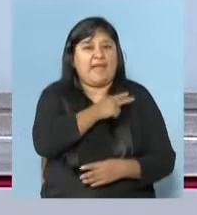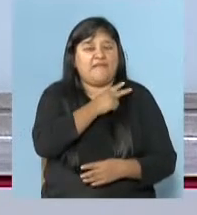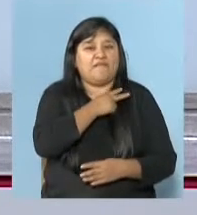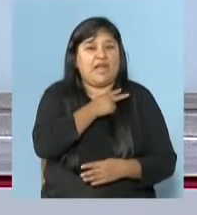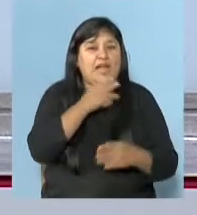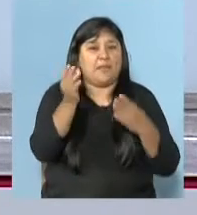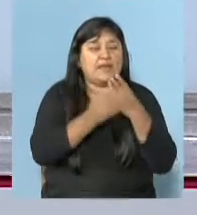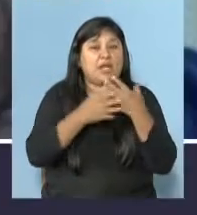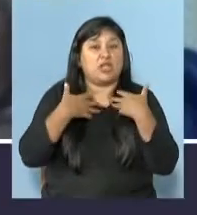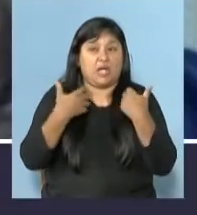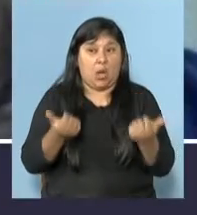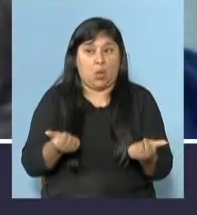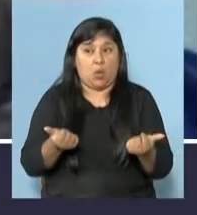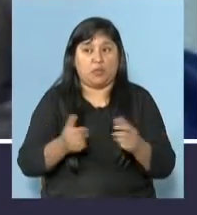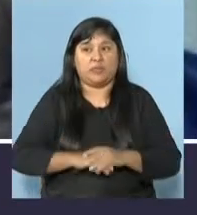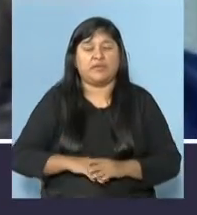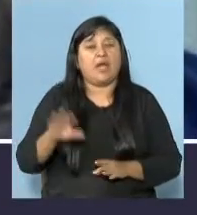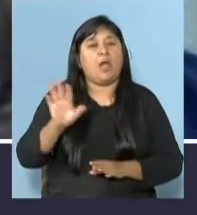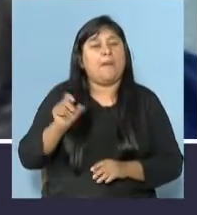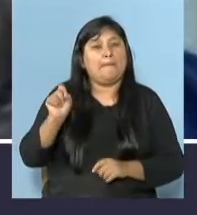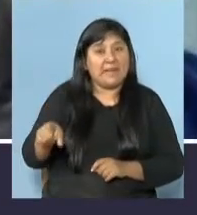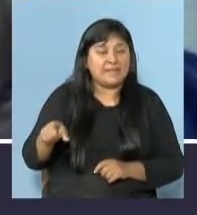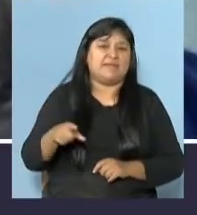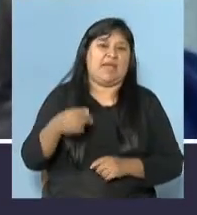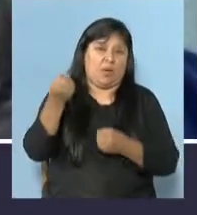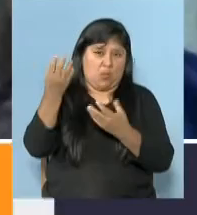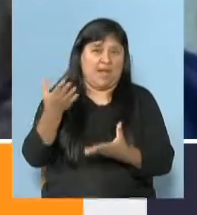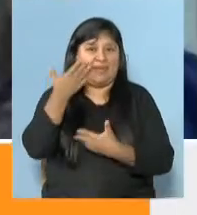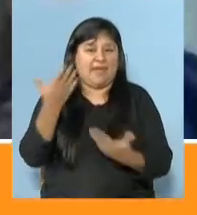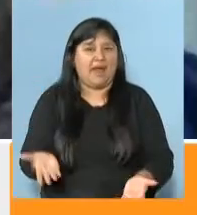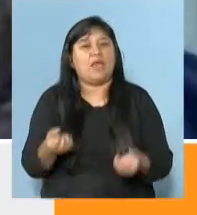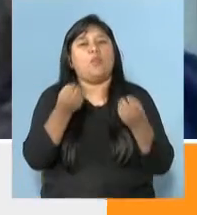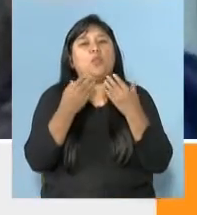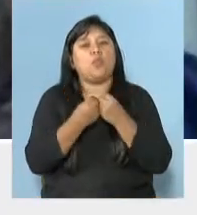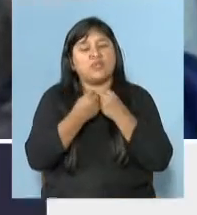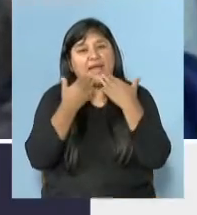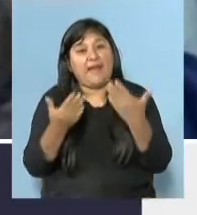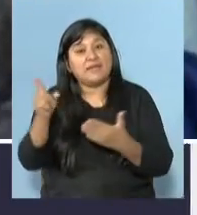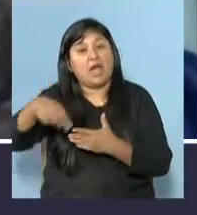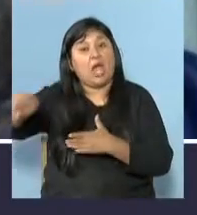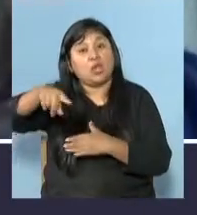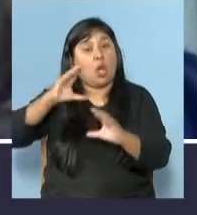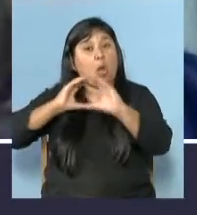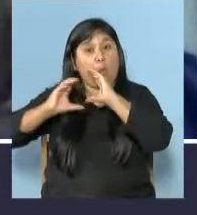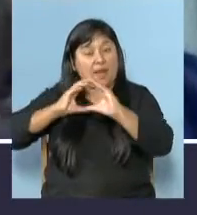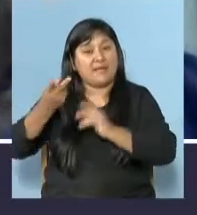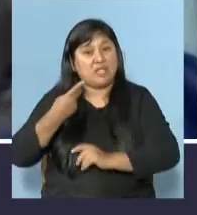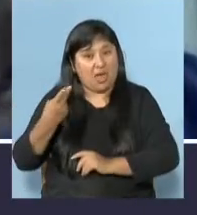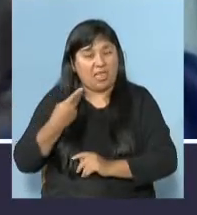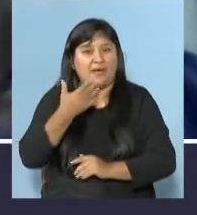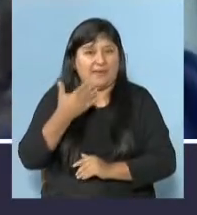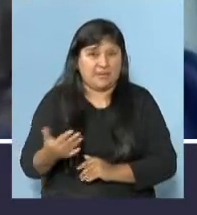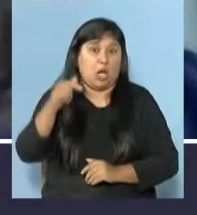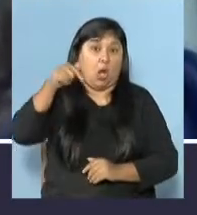tardes. Hola, buenas tardes, ¿cómo están? Bien, muchas gracias por esta comunicación. Hoy el tema en todos lados es